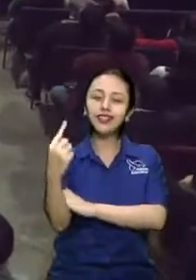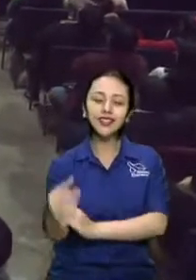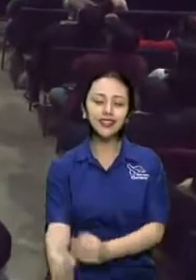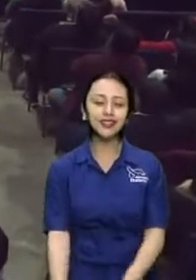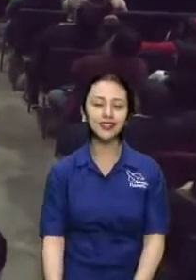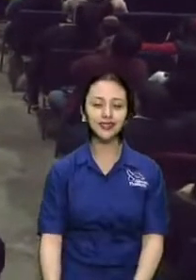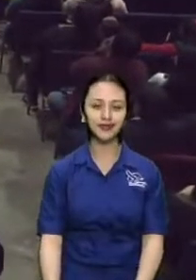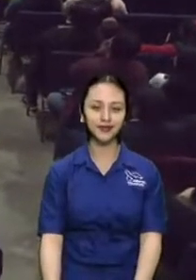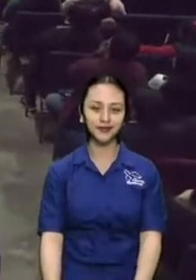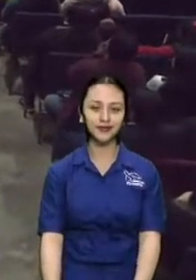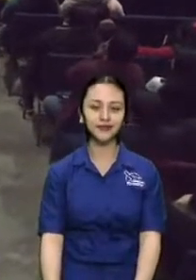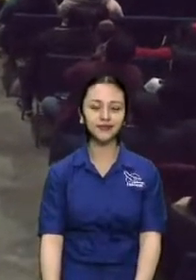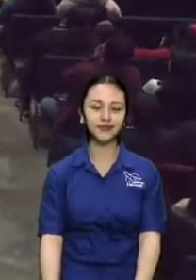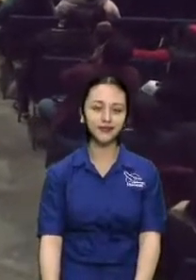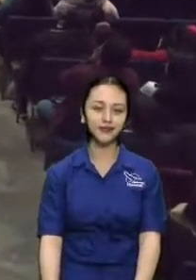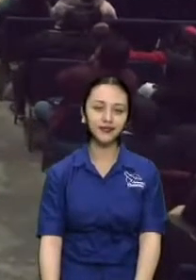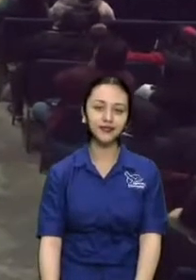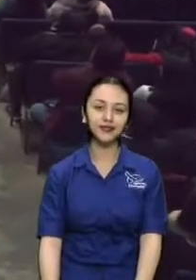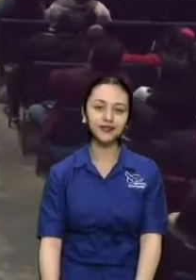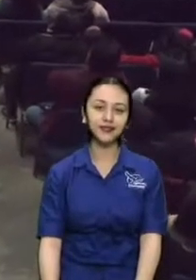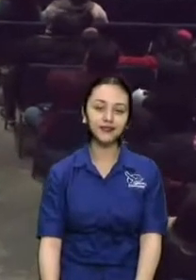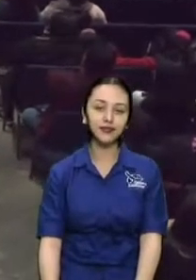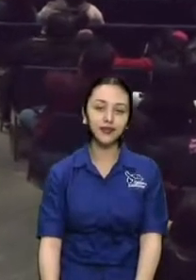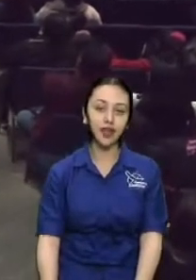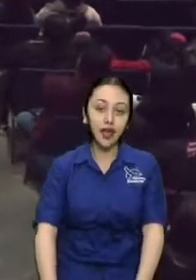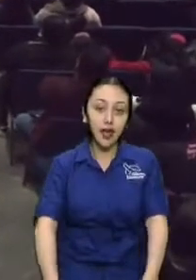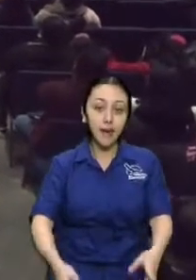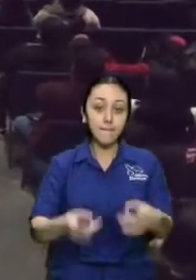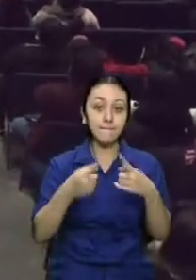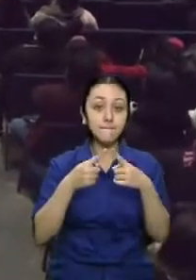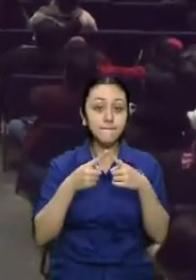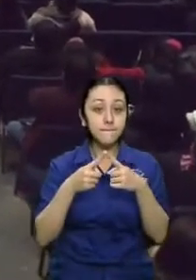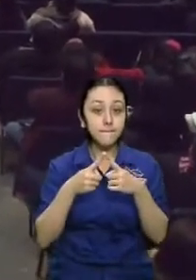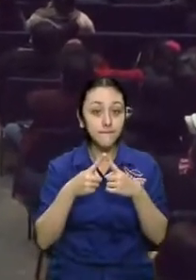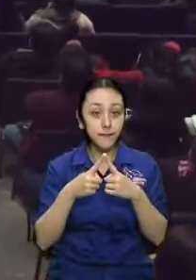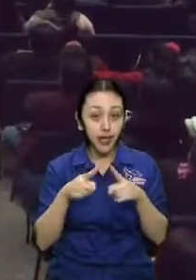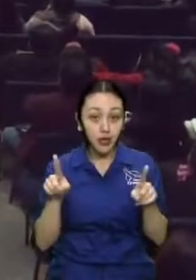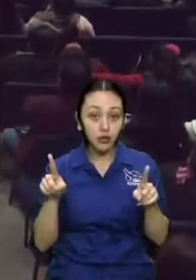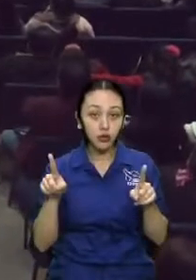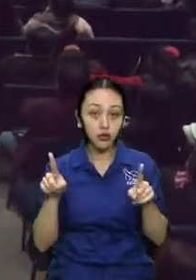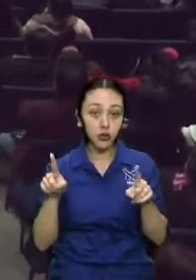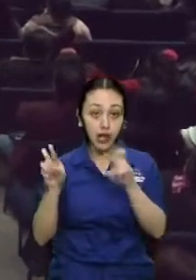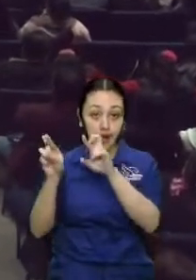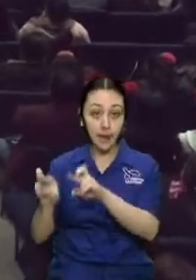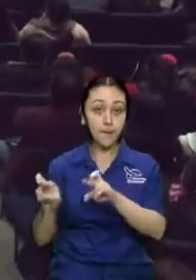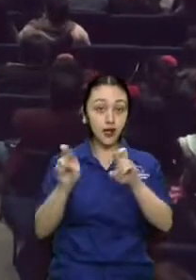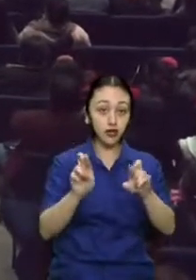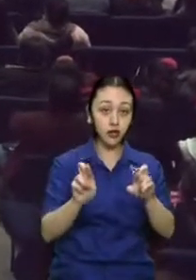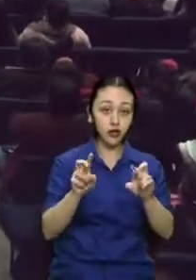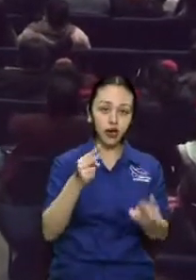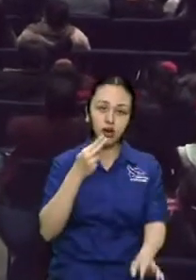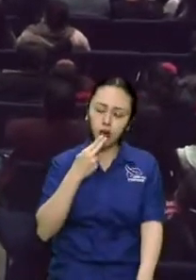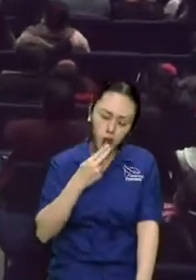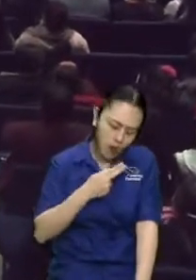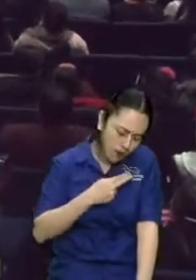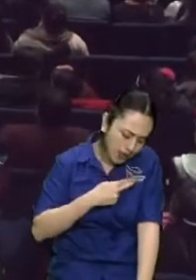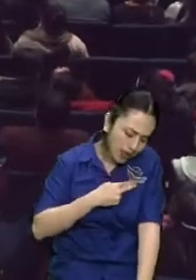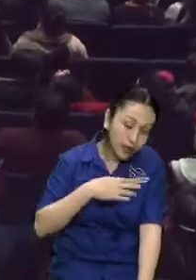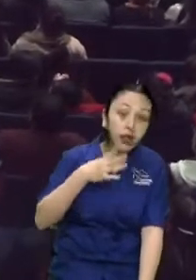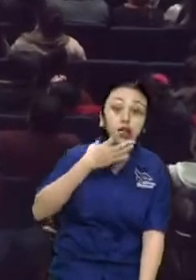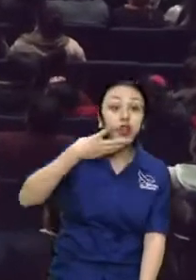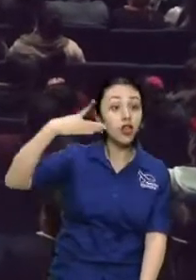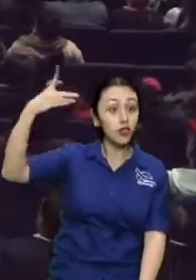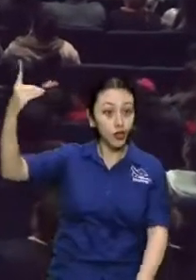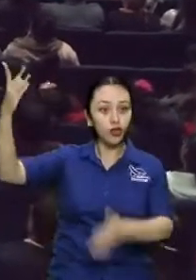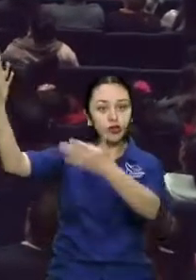El que se vuelve pequeño Dios lo engrandece. Y el